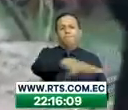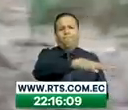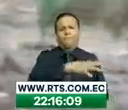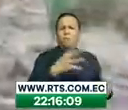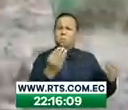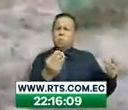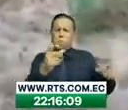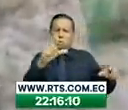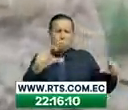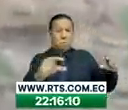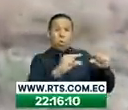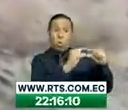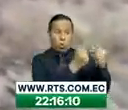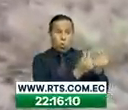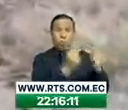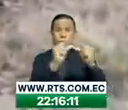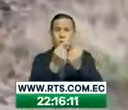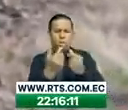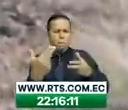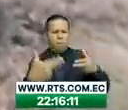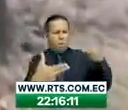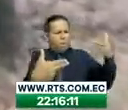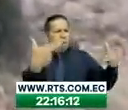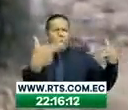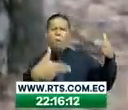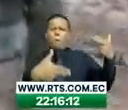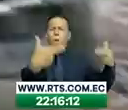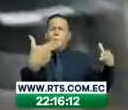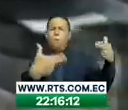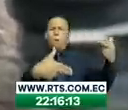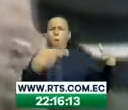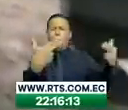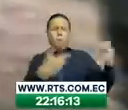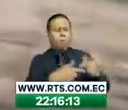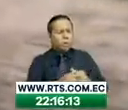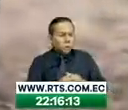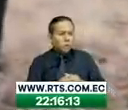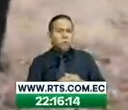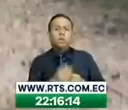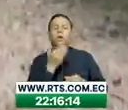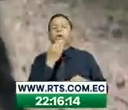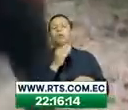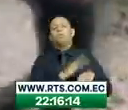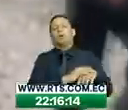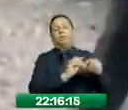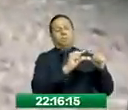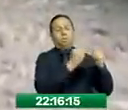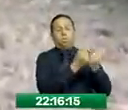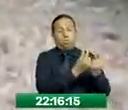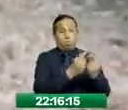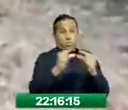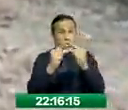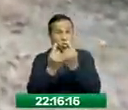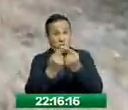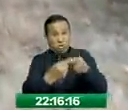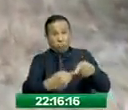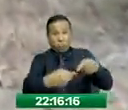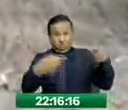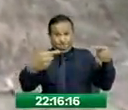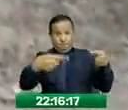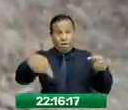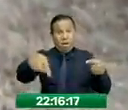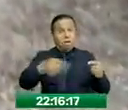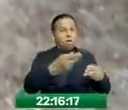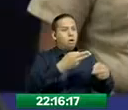curso de fuego donde las balas iban y venían el enfrentamiento respondería a una rencilla entre bandas delictivas por disputas de poder